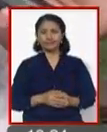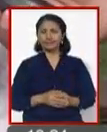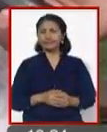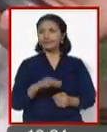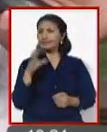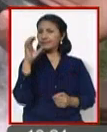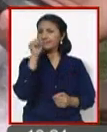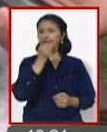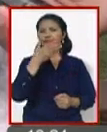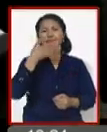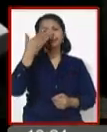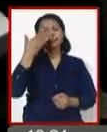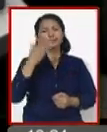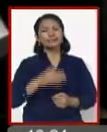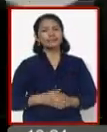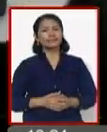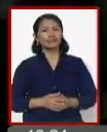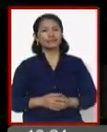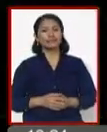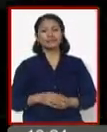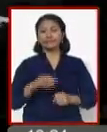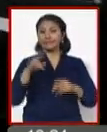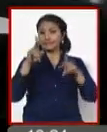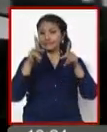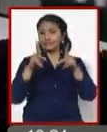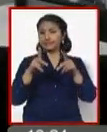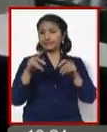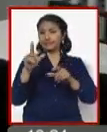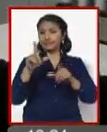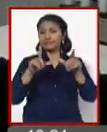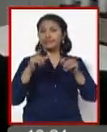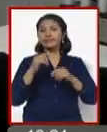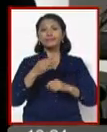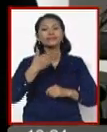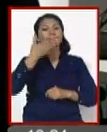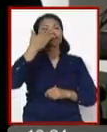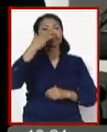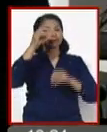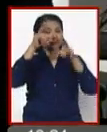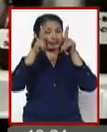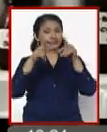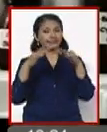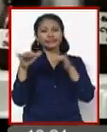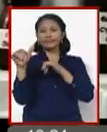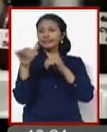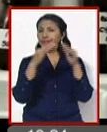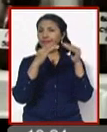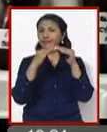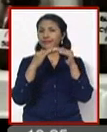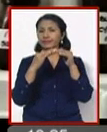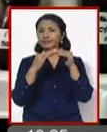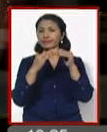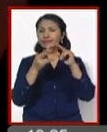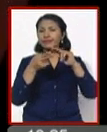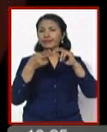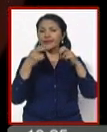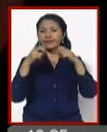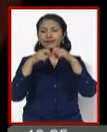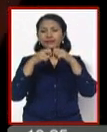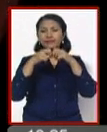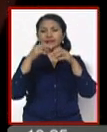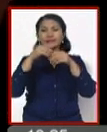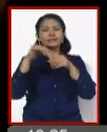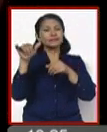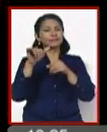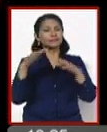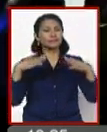la, por así decirlo, en los olores. Los científicos aseguran de que el olfato del ser humano tiene un similar número de neuronas que igual que el